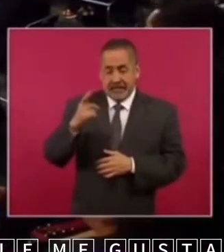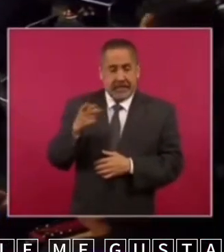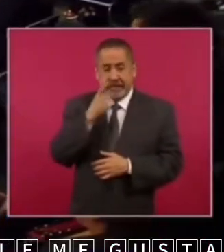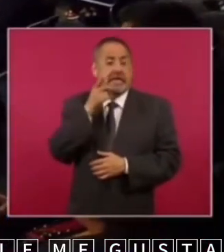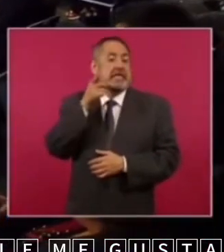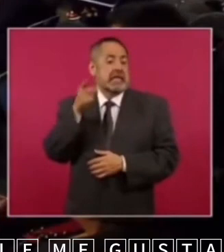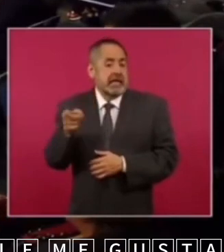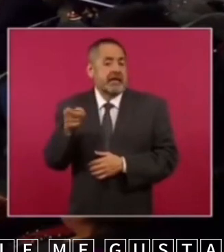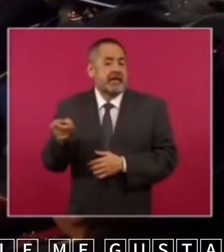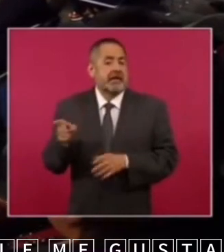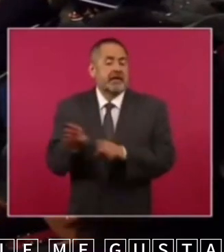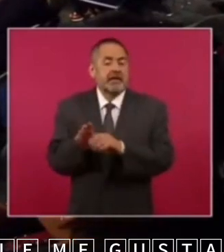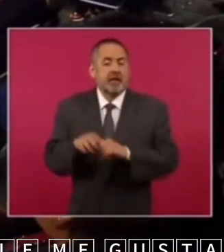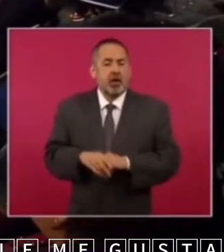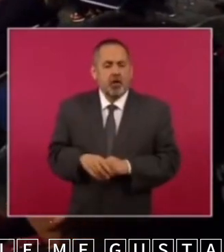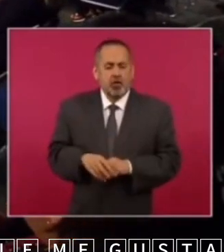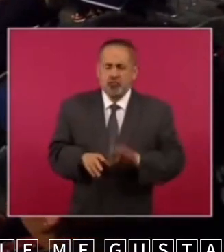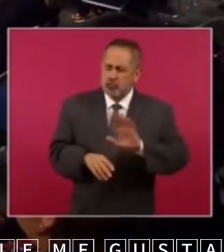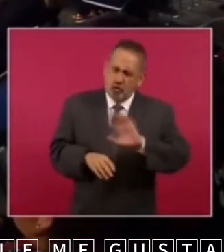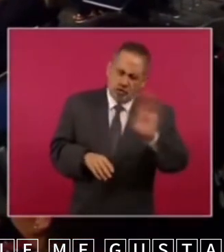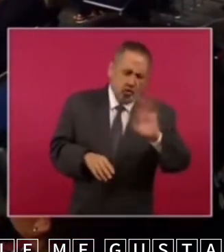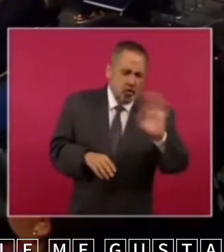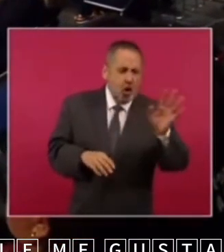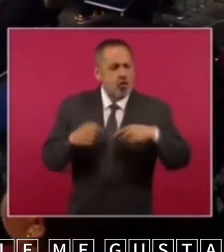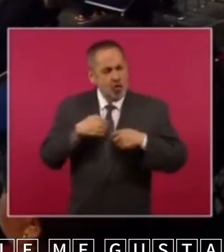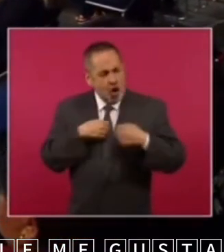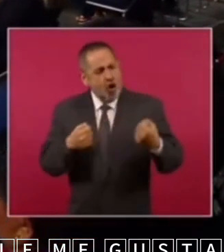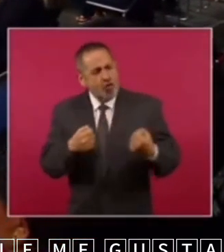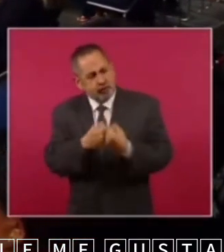que él enfrentó